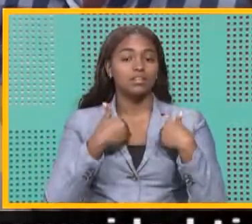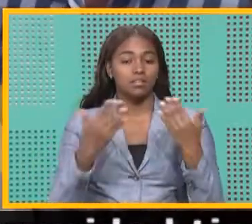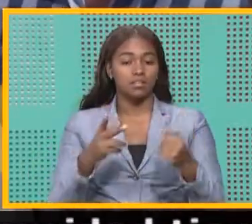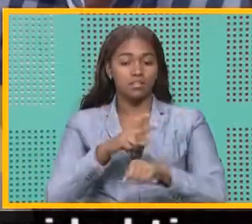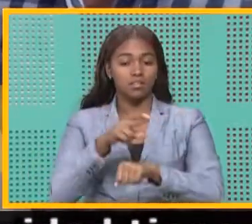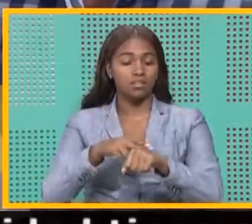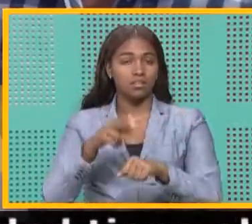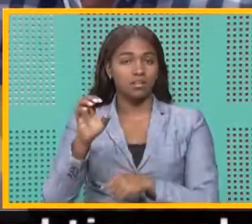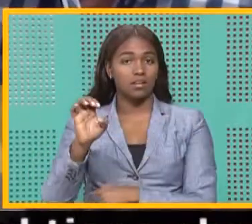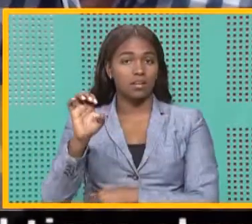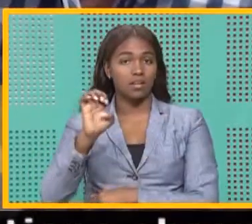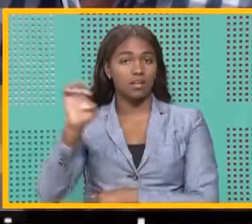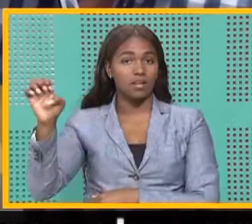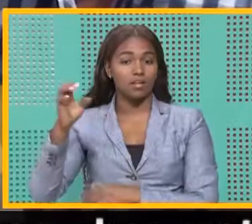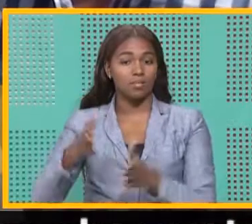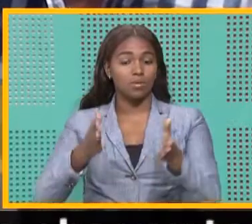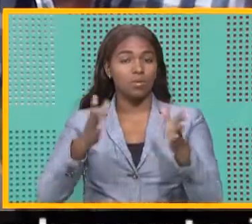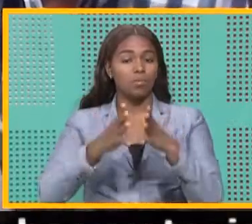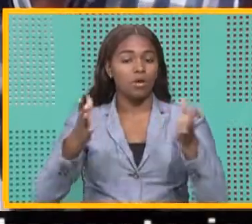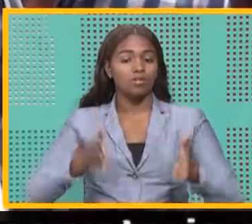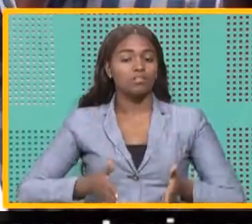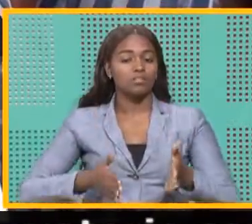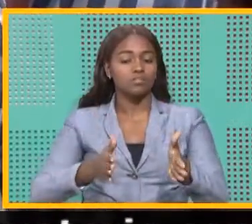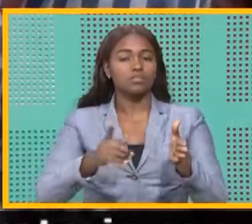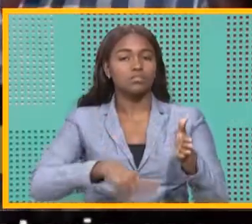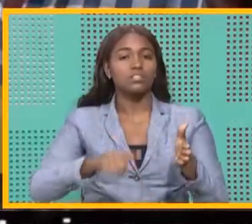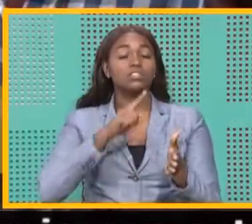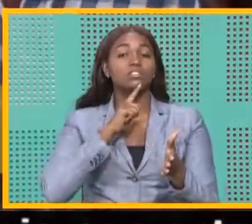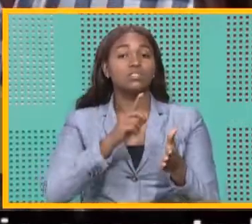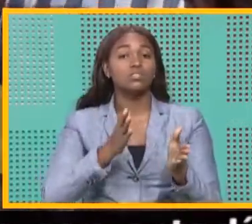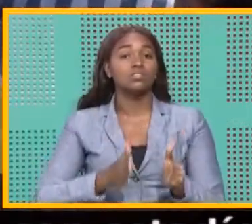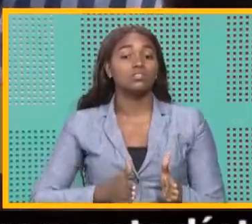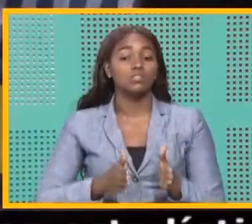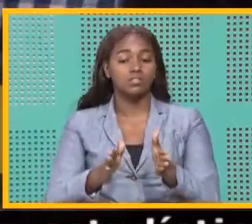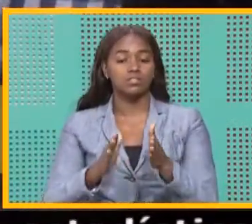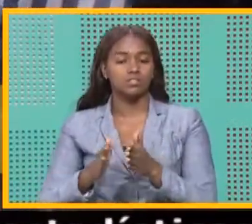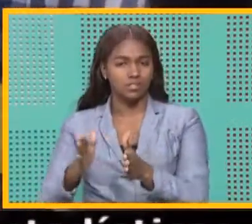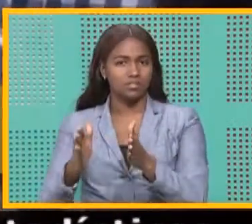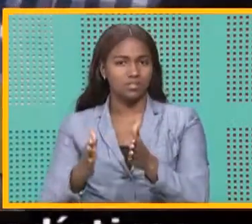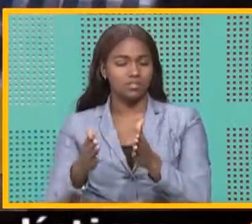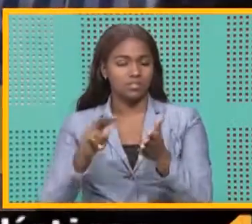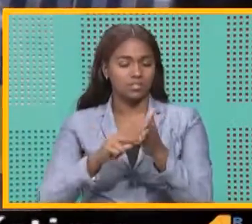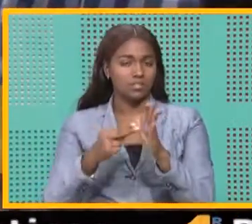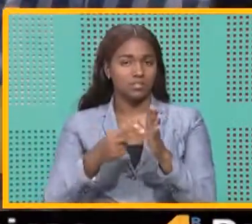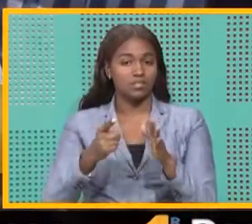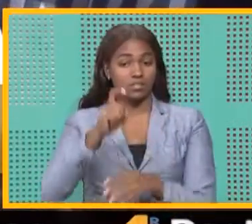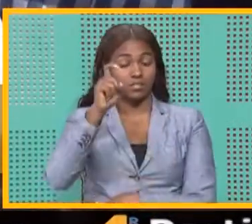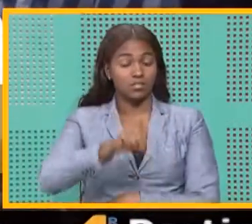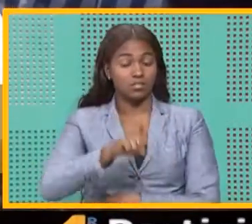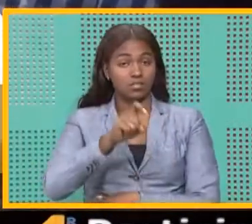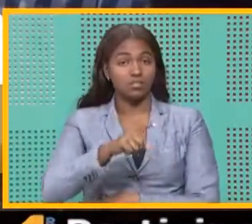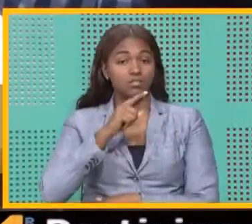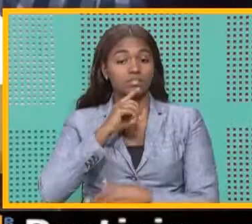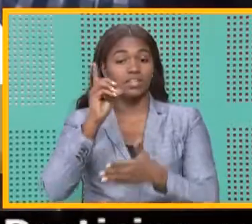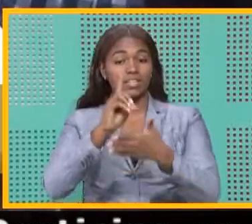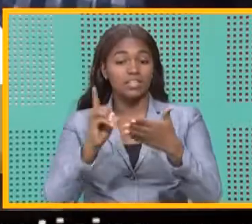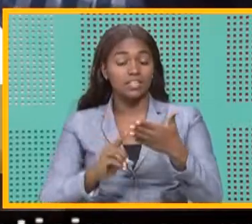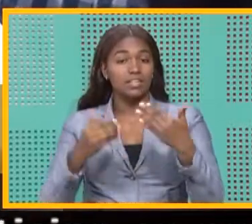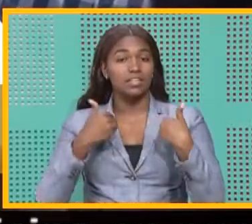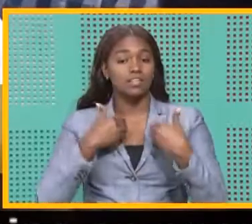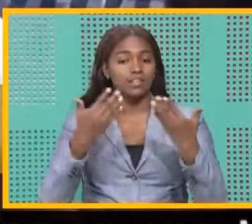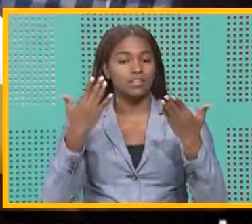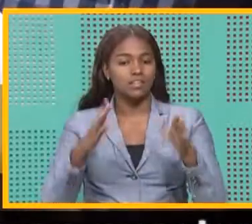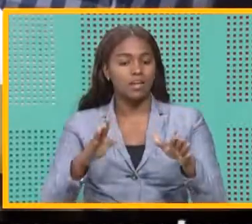región este, la mayoría de las carreteras son carreteras cañeras, o sea, que tienen un diseño geométrico